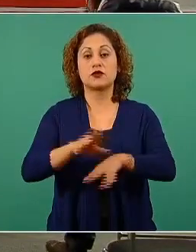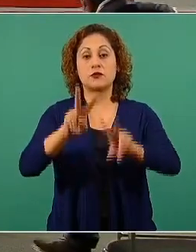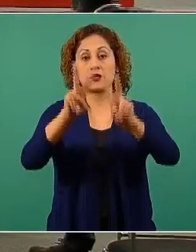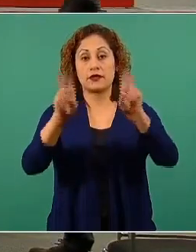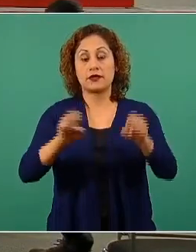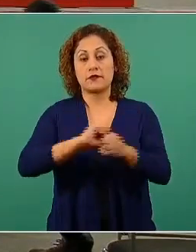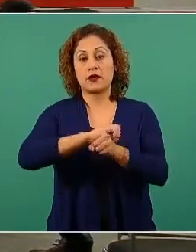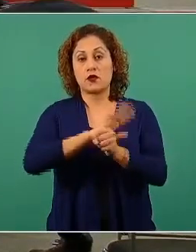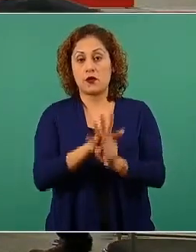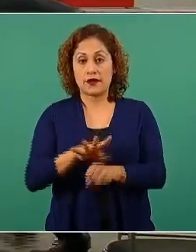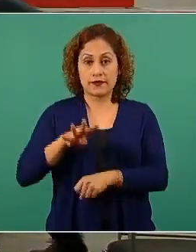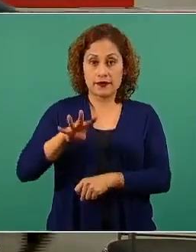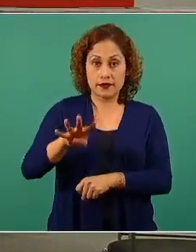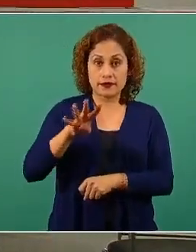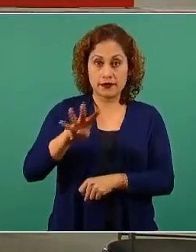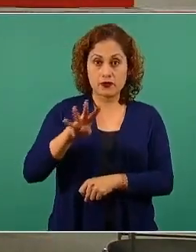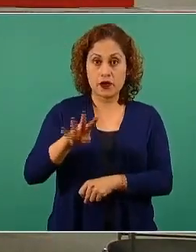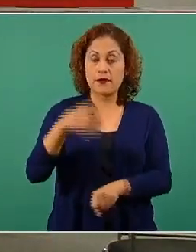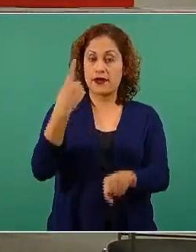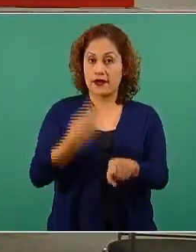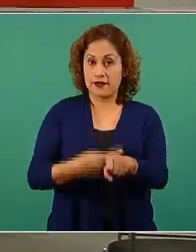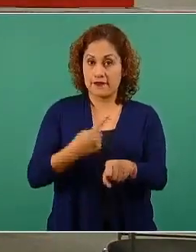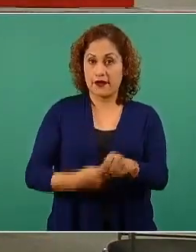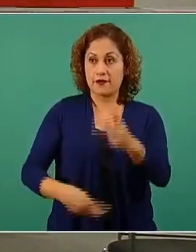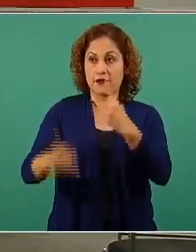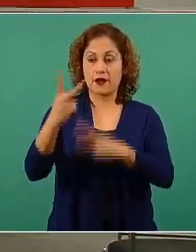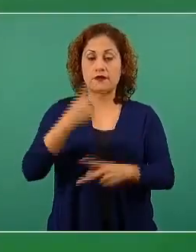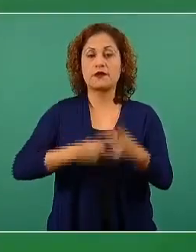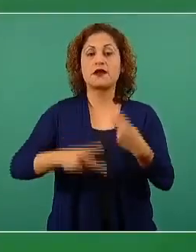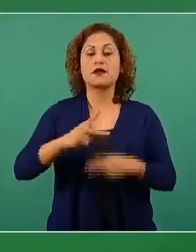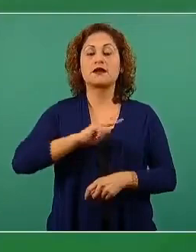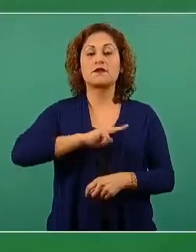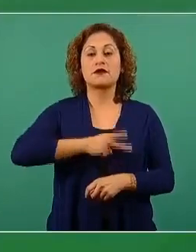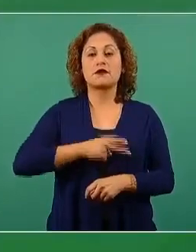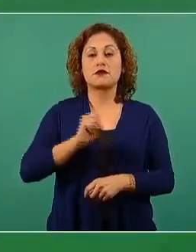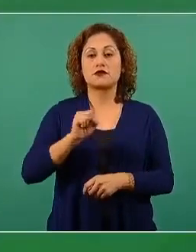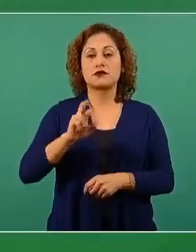epidemia causada por el coronavirus SARS-CoV-2.